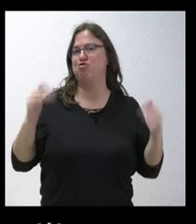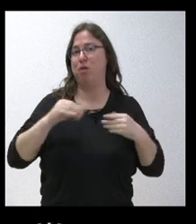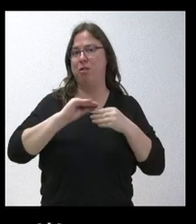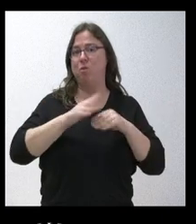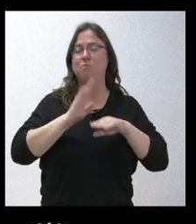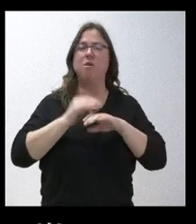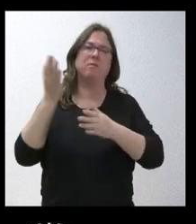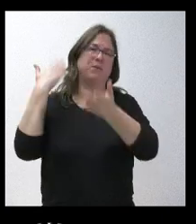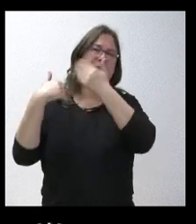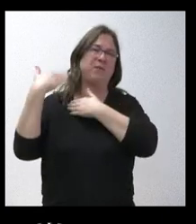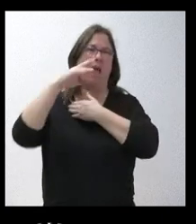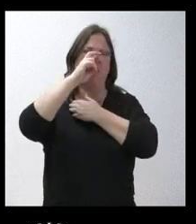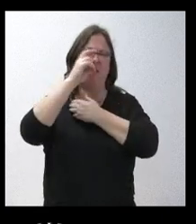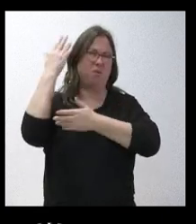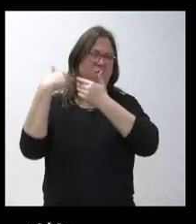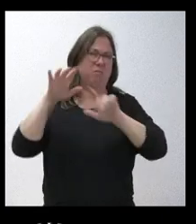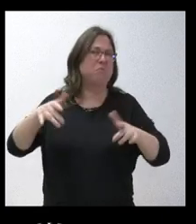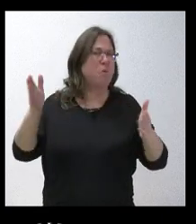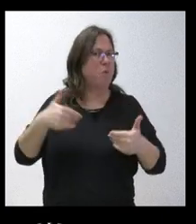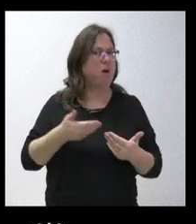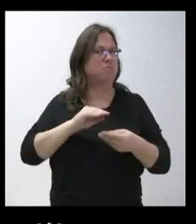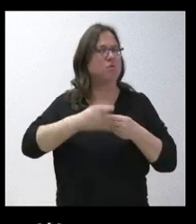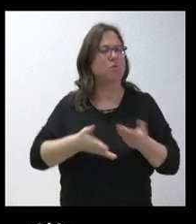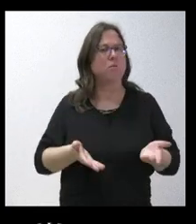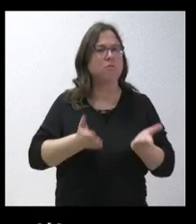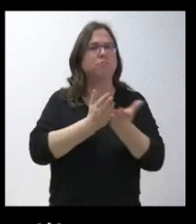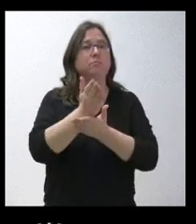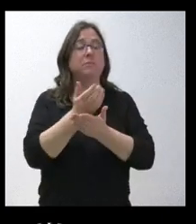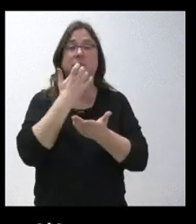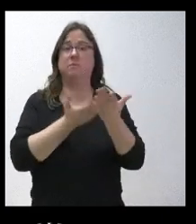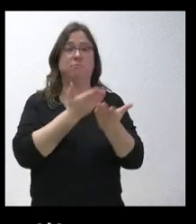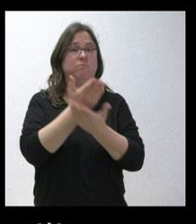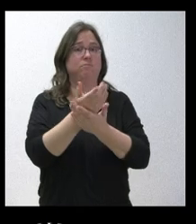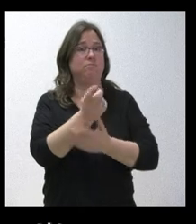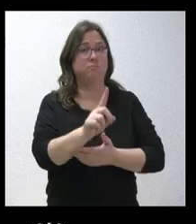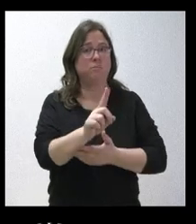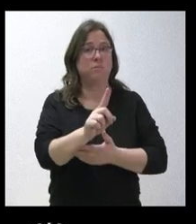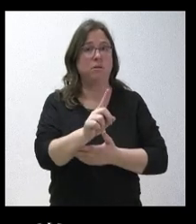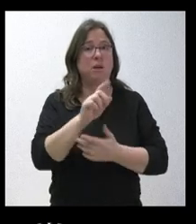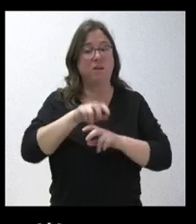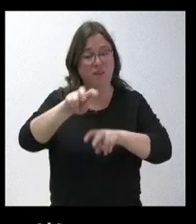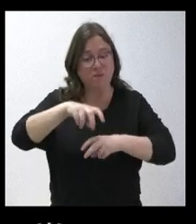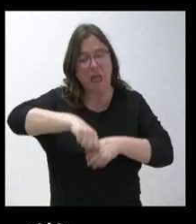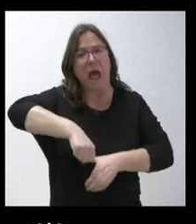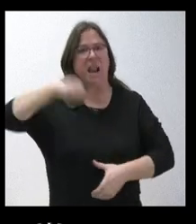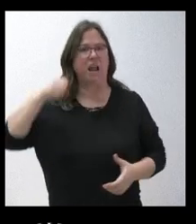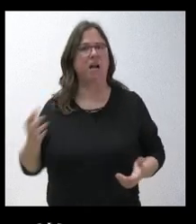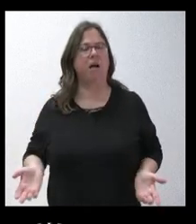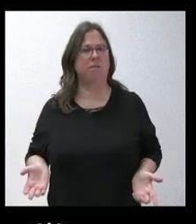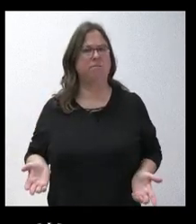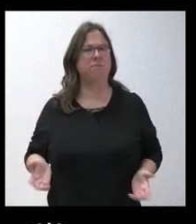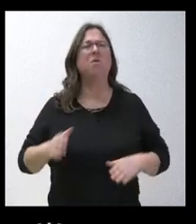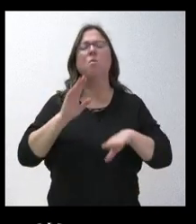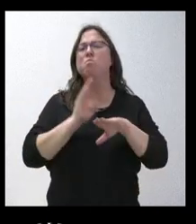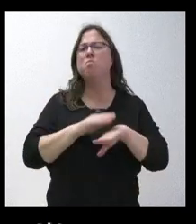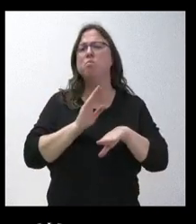antigüedad de las propias viñas la alternativa no presentarlas es arrancar esas viñas entonces La pregunta es por